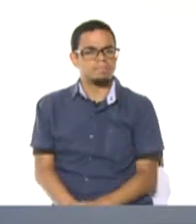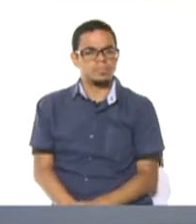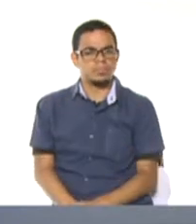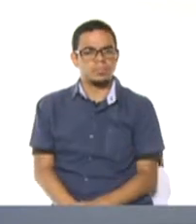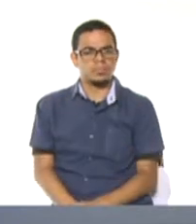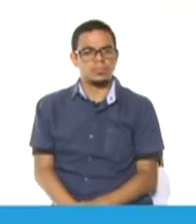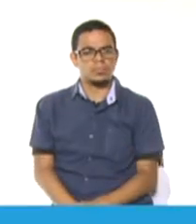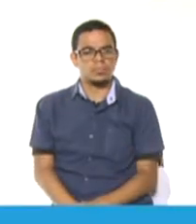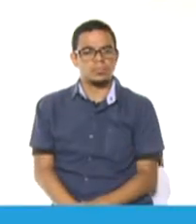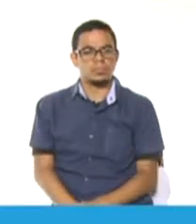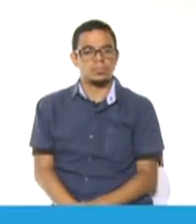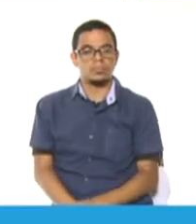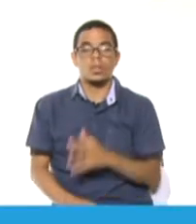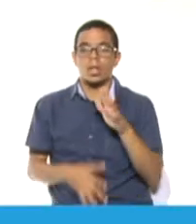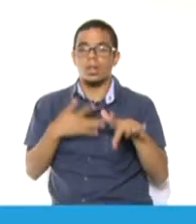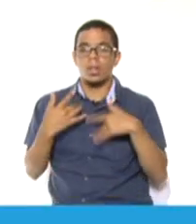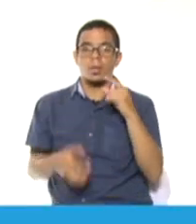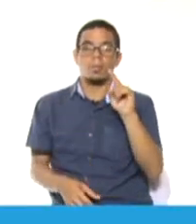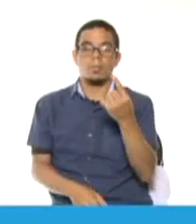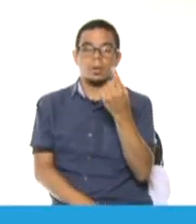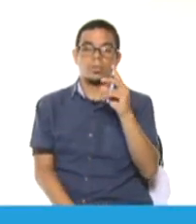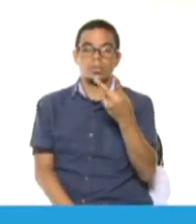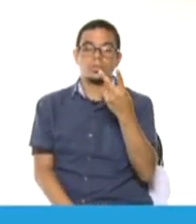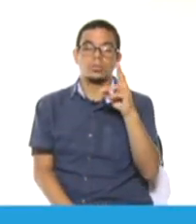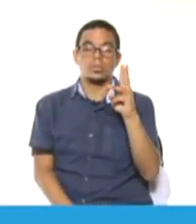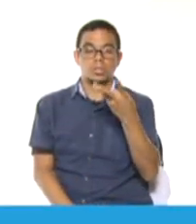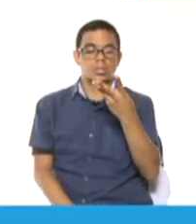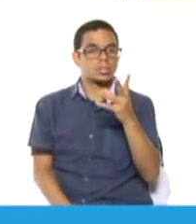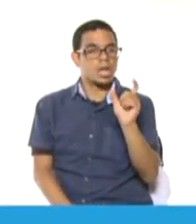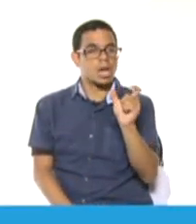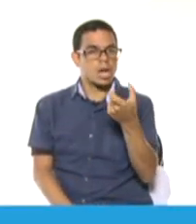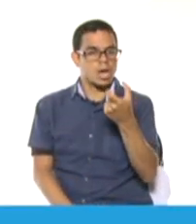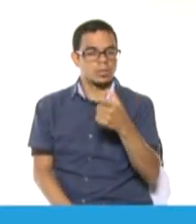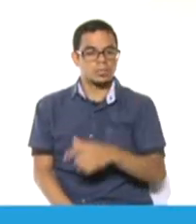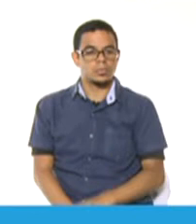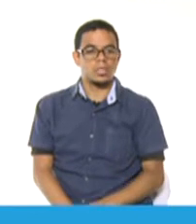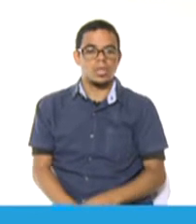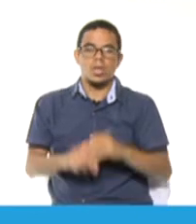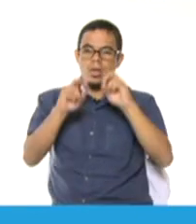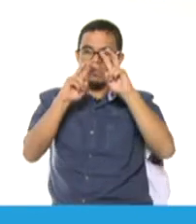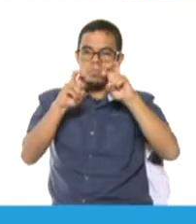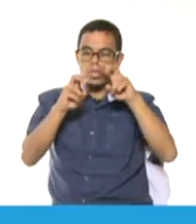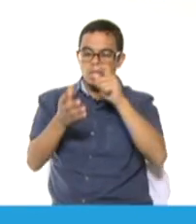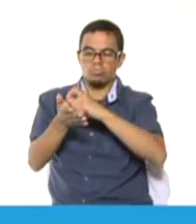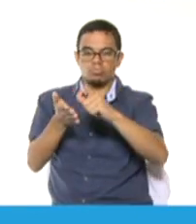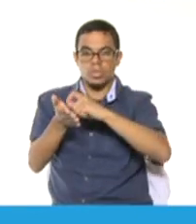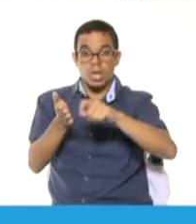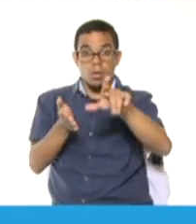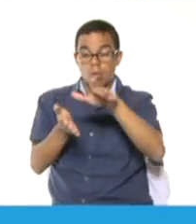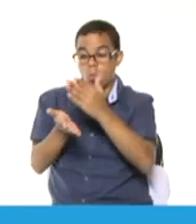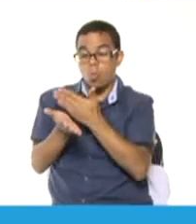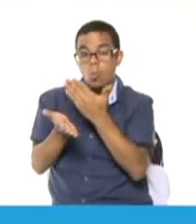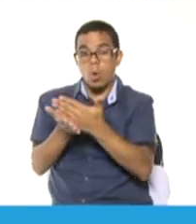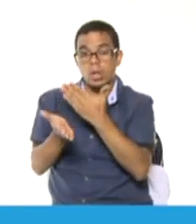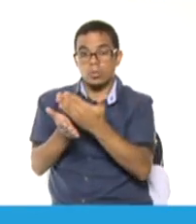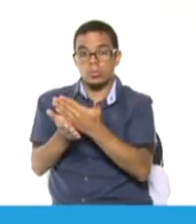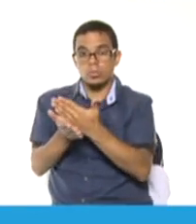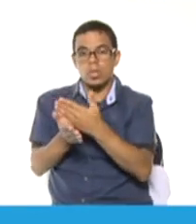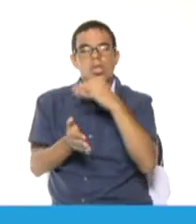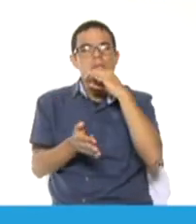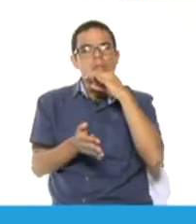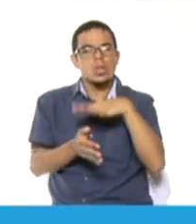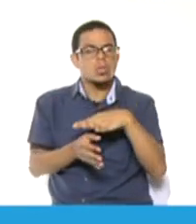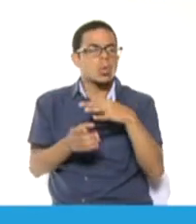mencionar las actividades, Sara. Actividades para primero, segundo y tercer grado. Investiga y escribe en tu cuaderno una breve